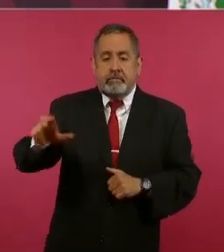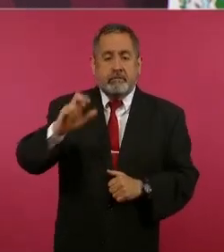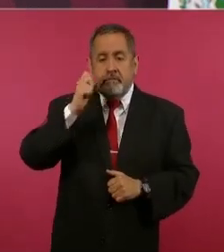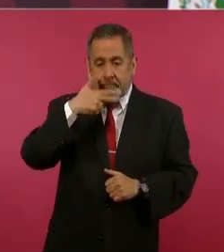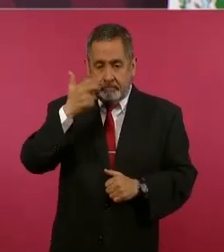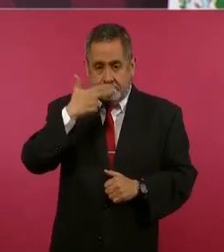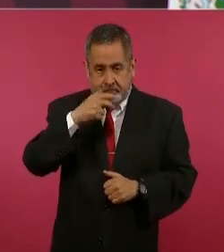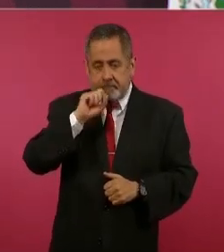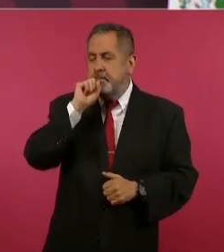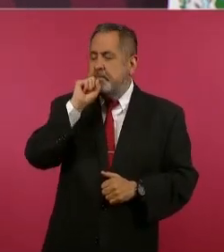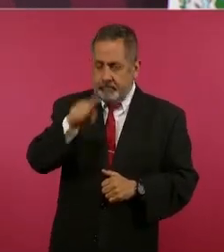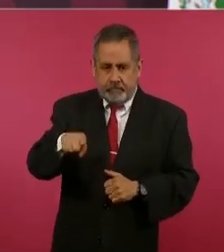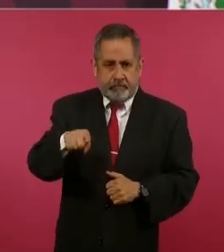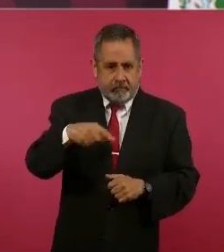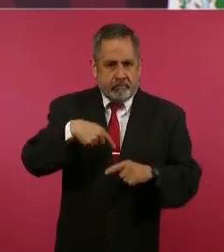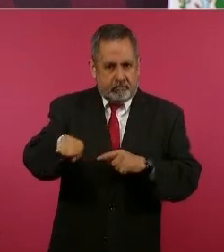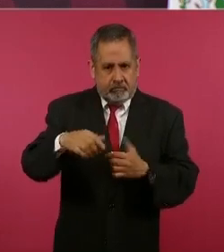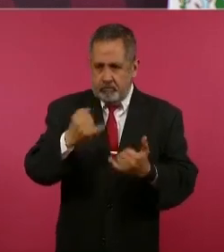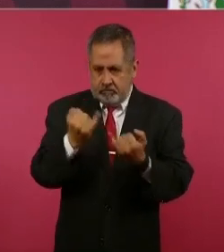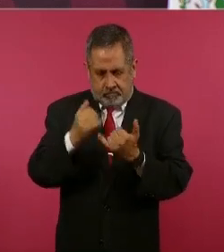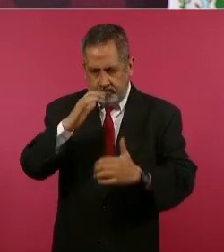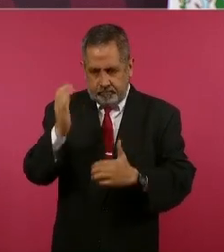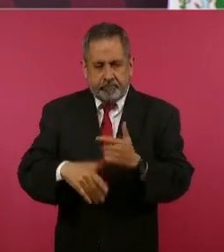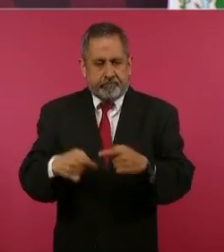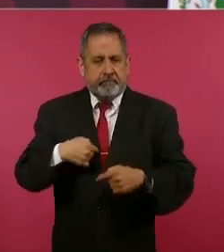Chihuahua, igual.